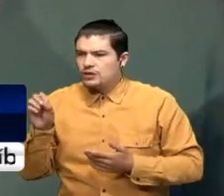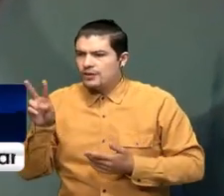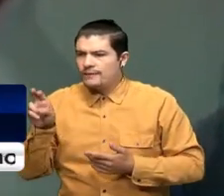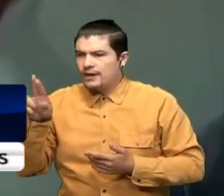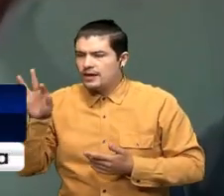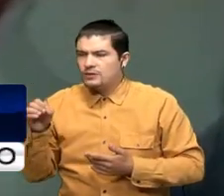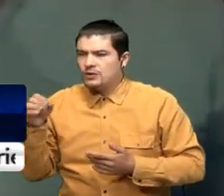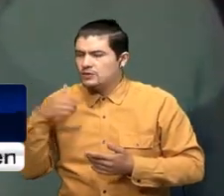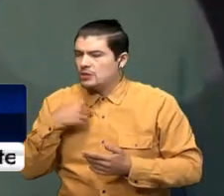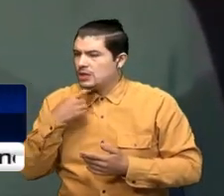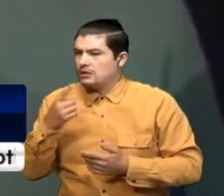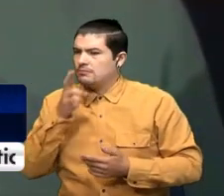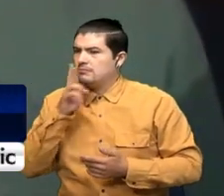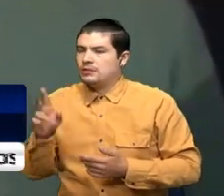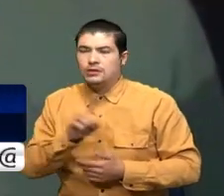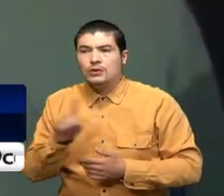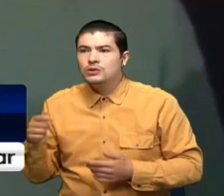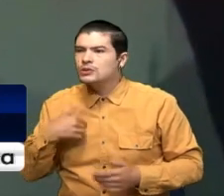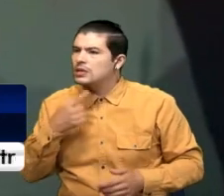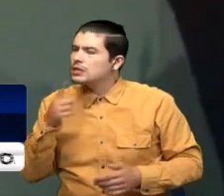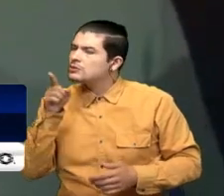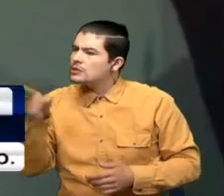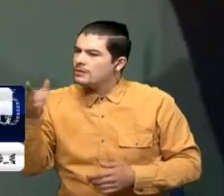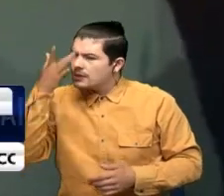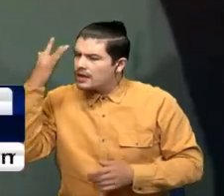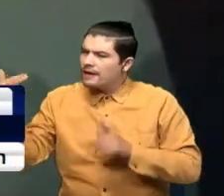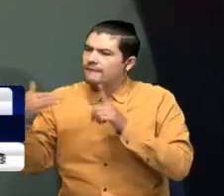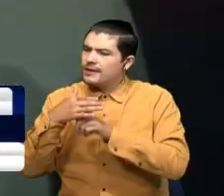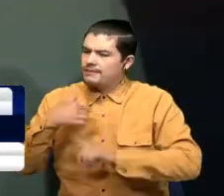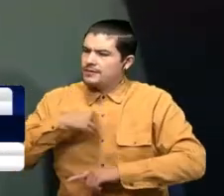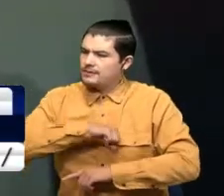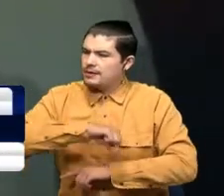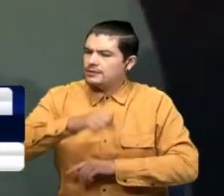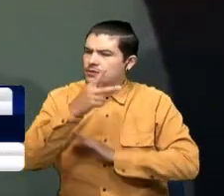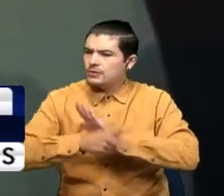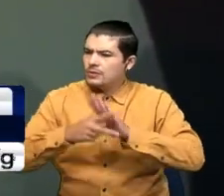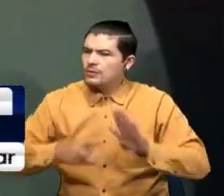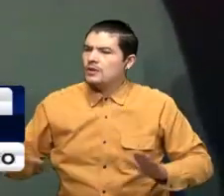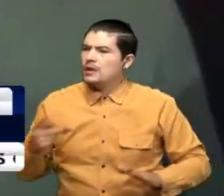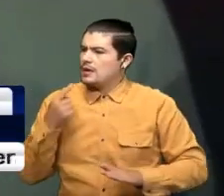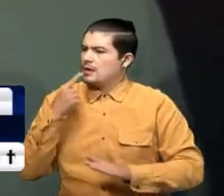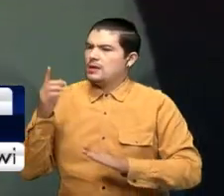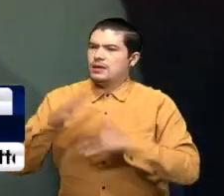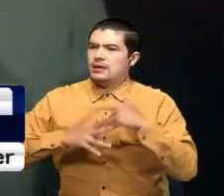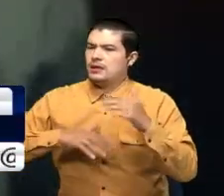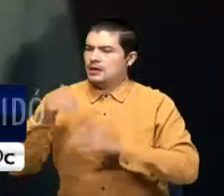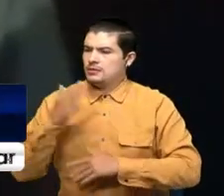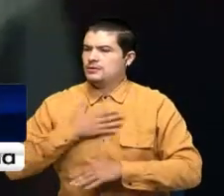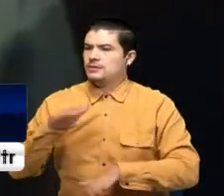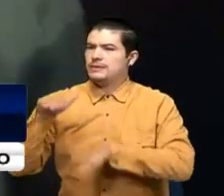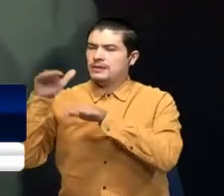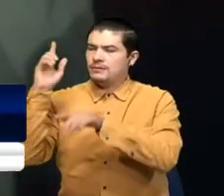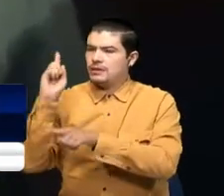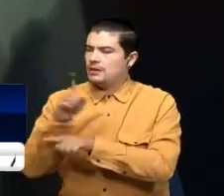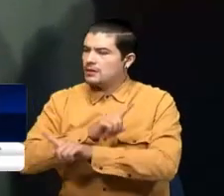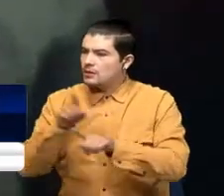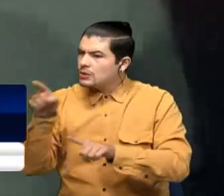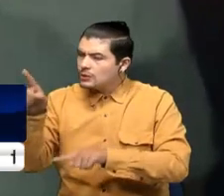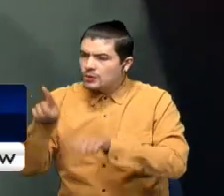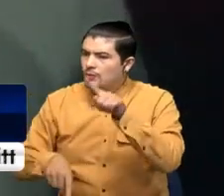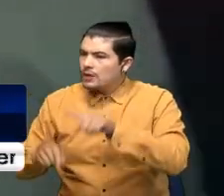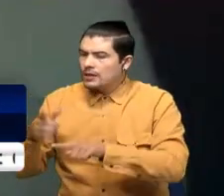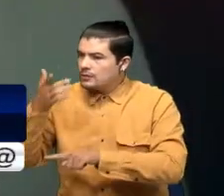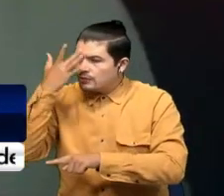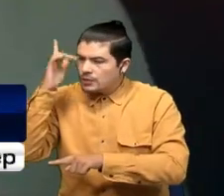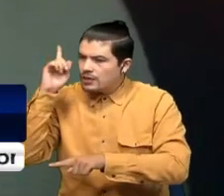les repetía que estaban violando un derecho constitucional como es el de la inmunidad parlamentaria y que de ninguna manera